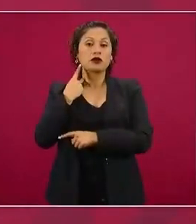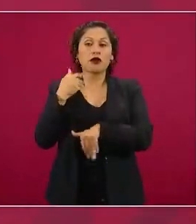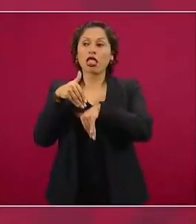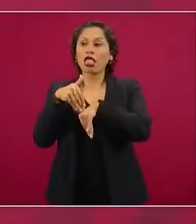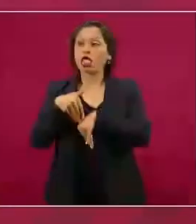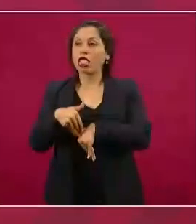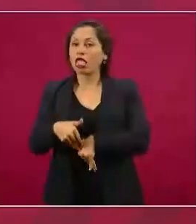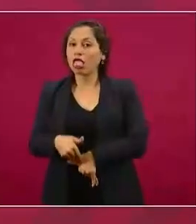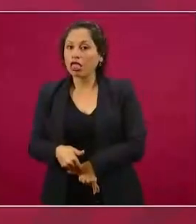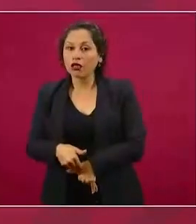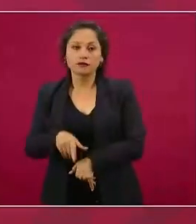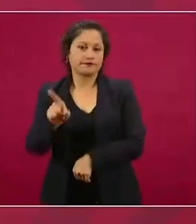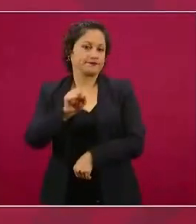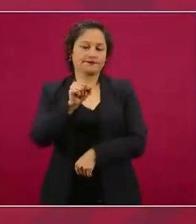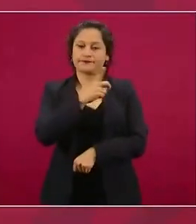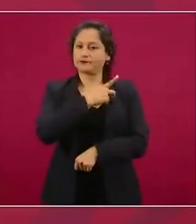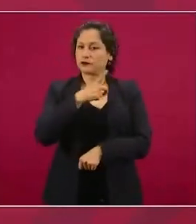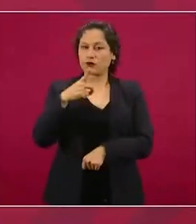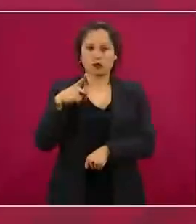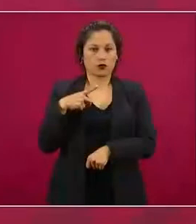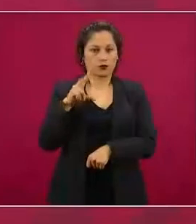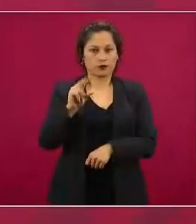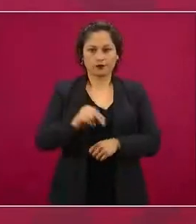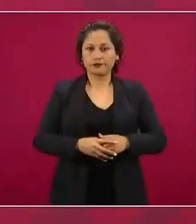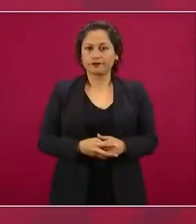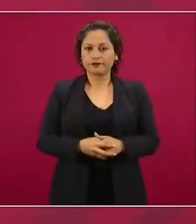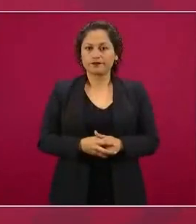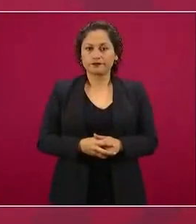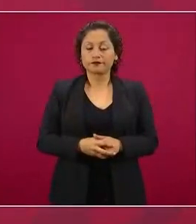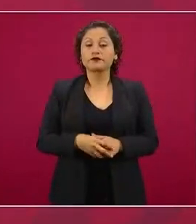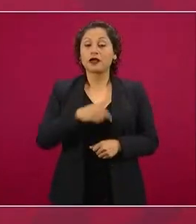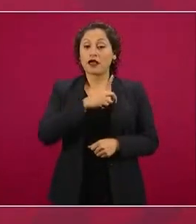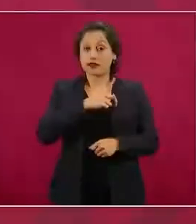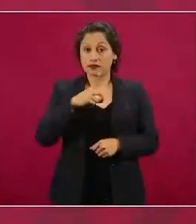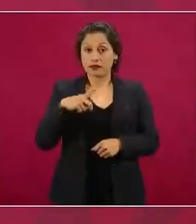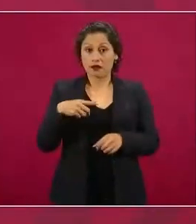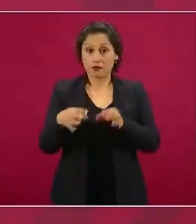Tiene que actuar siempre con principios.